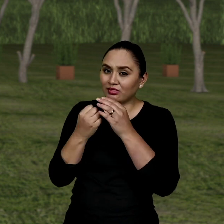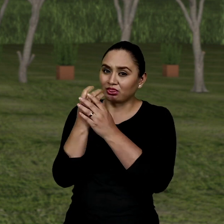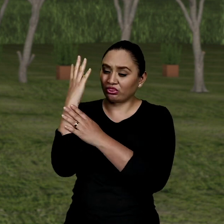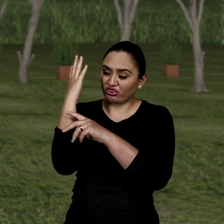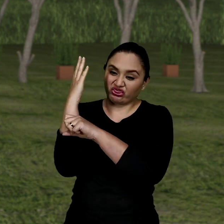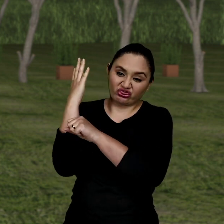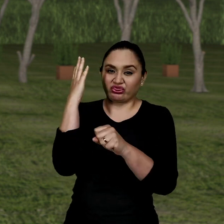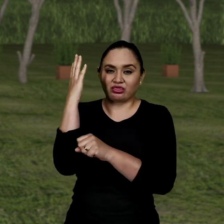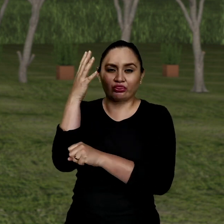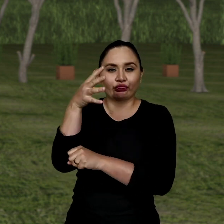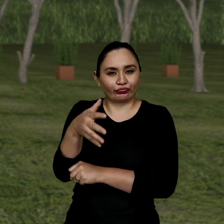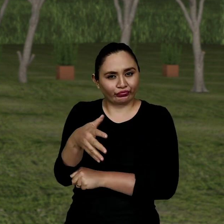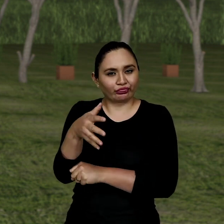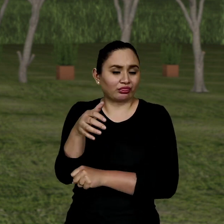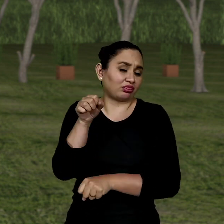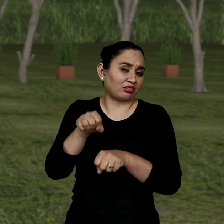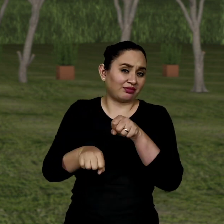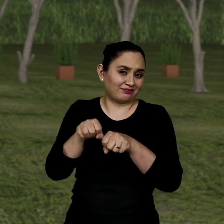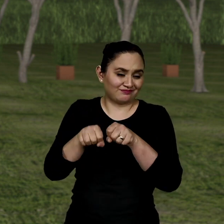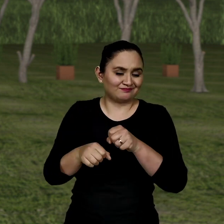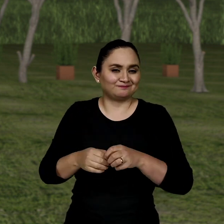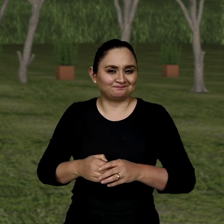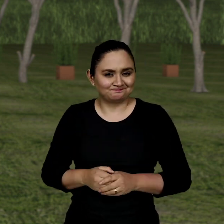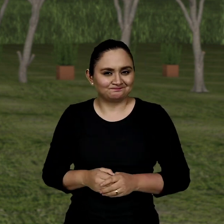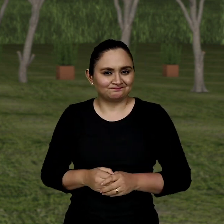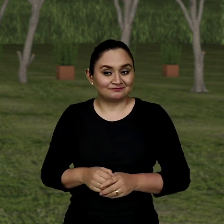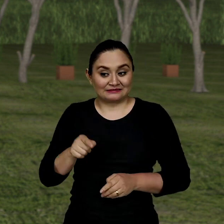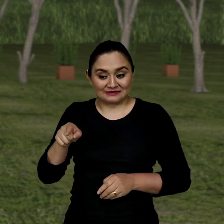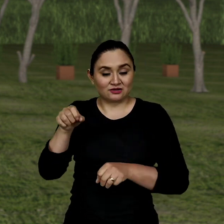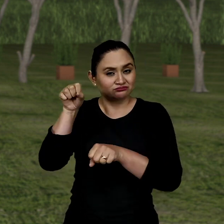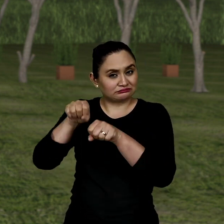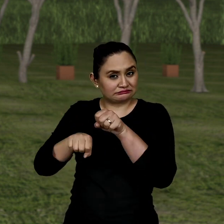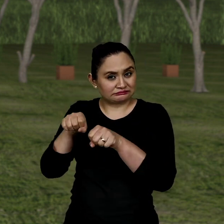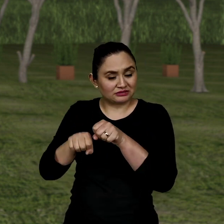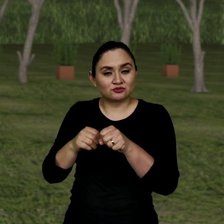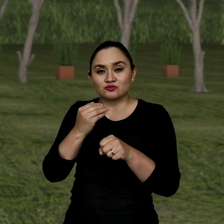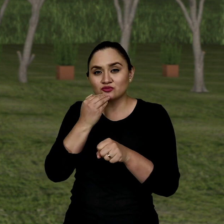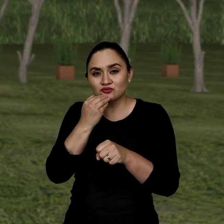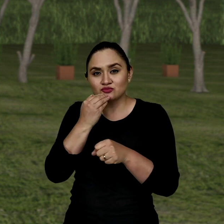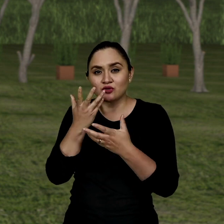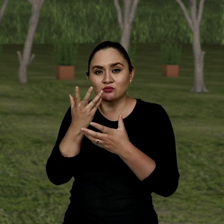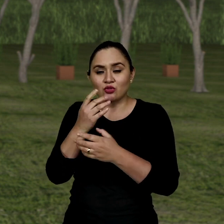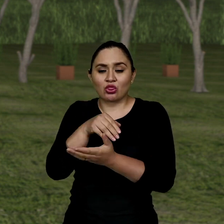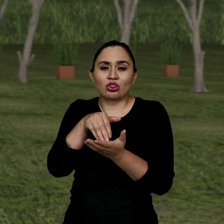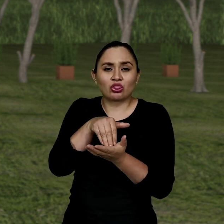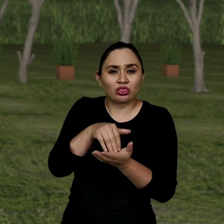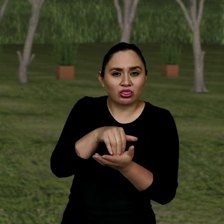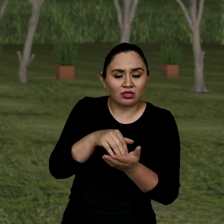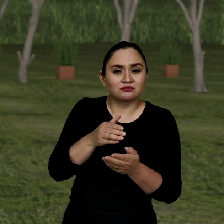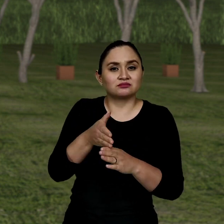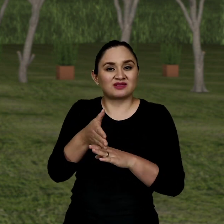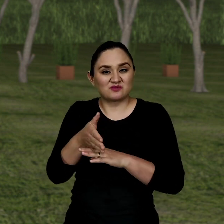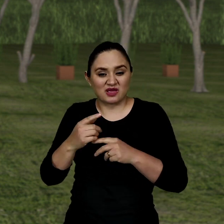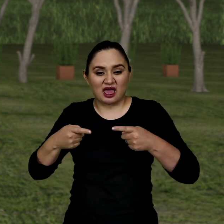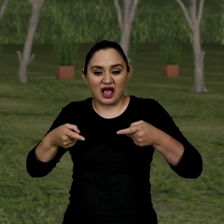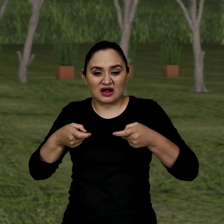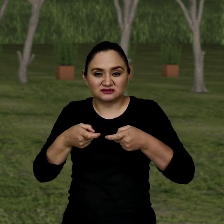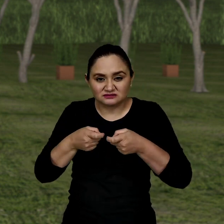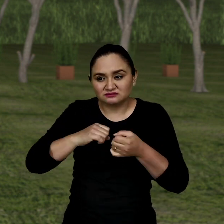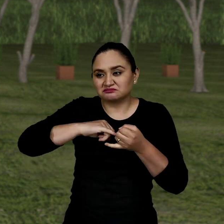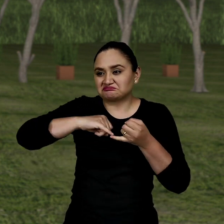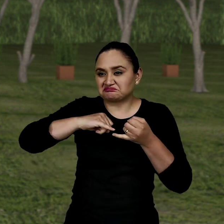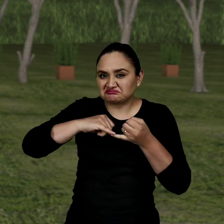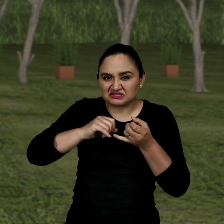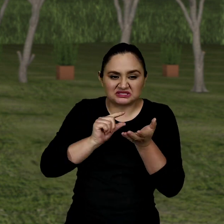daños pueden debilitarla y como consecuencia facilitar el ingreso de enfermedades como hongos, bacterias, virus o